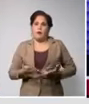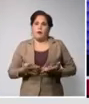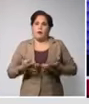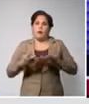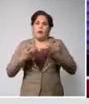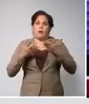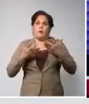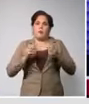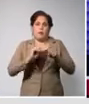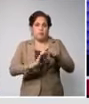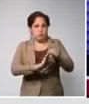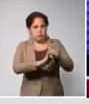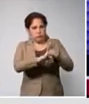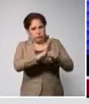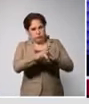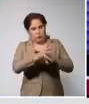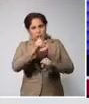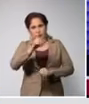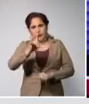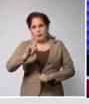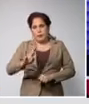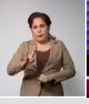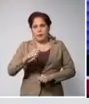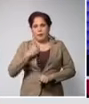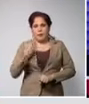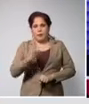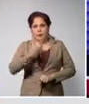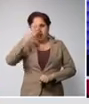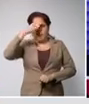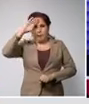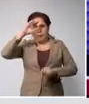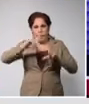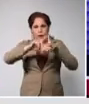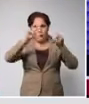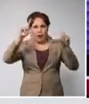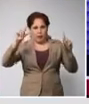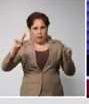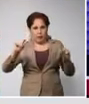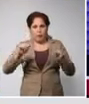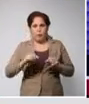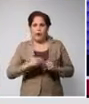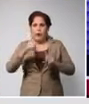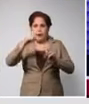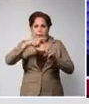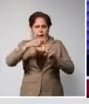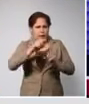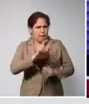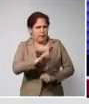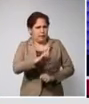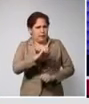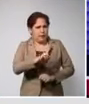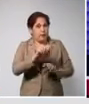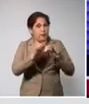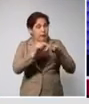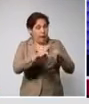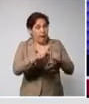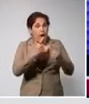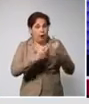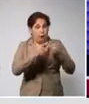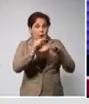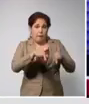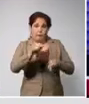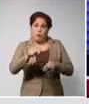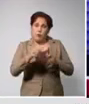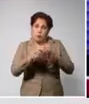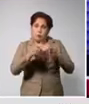la COVID-19 en nuestro país. Terapia intensiva todavía con una cifra